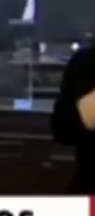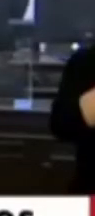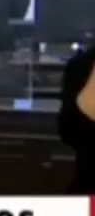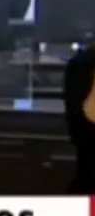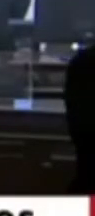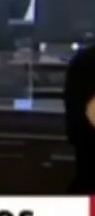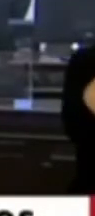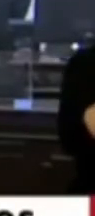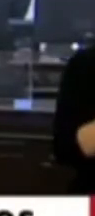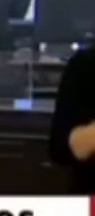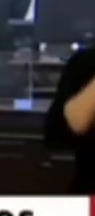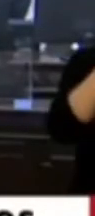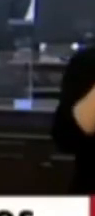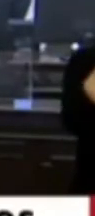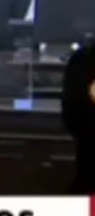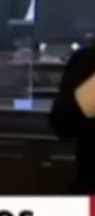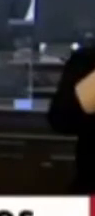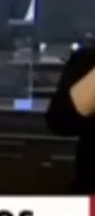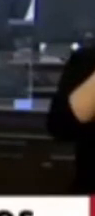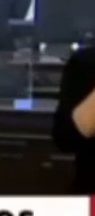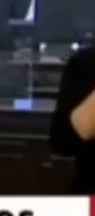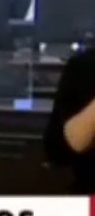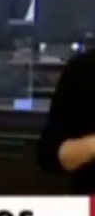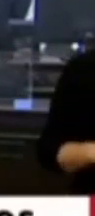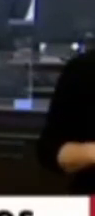votación del artículo 124.